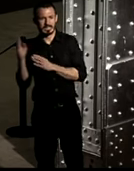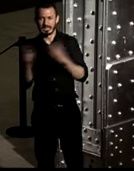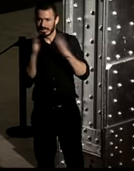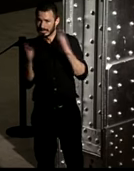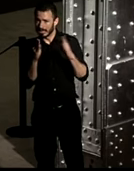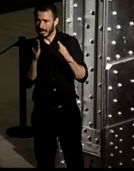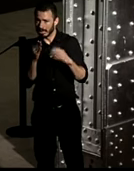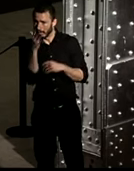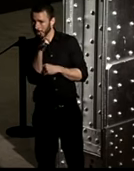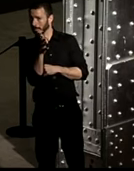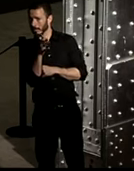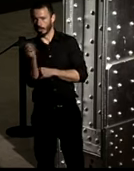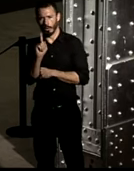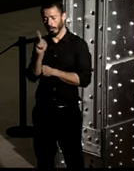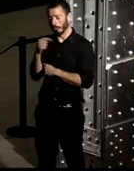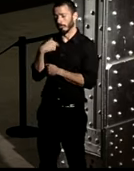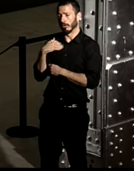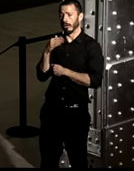¿no? Yo voy adelantada.